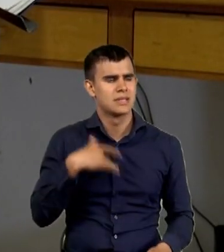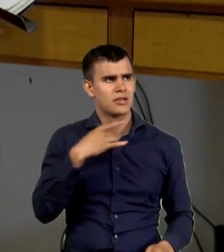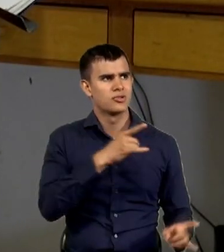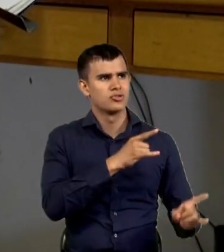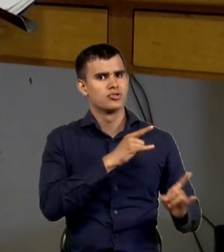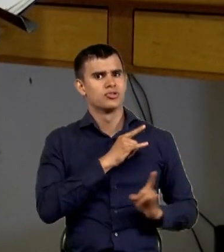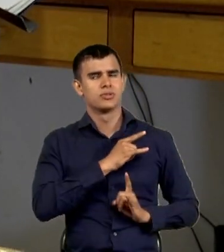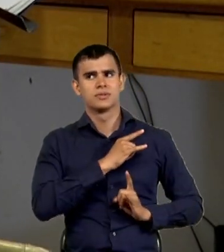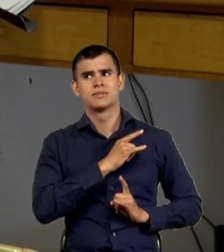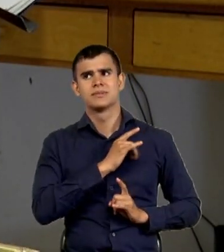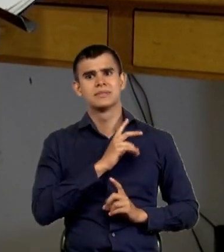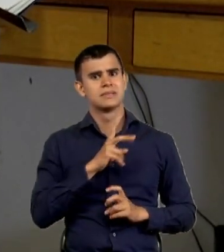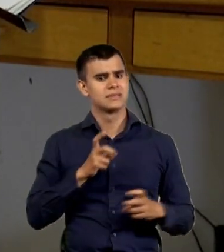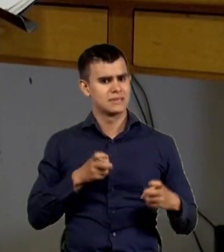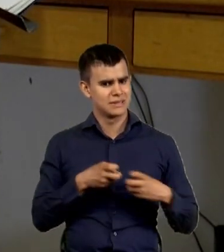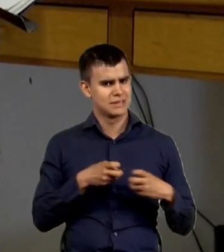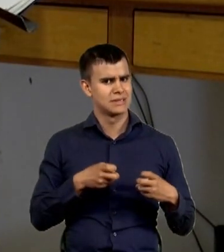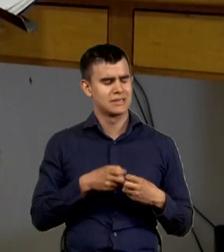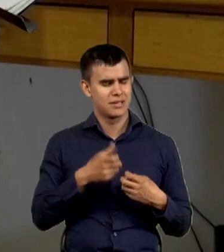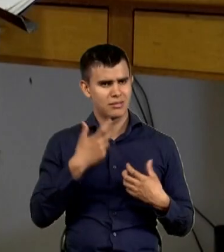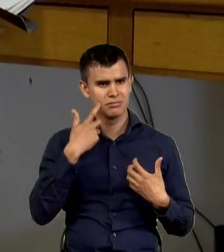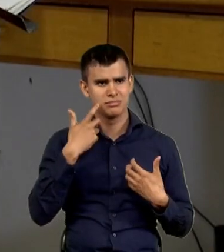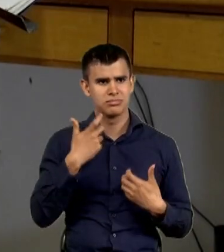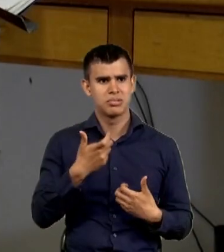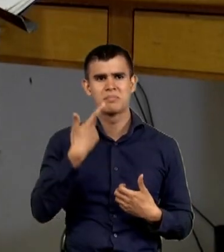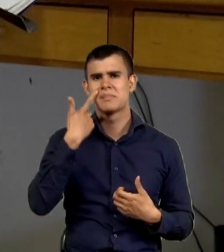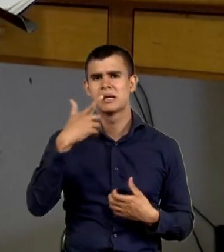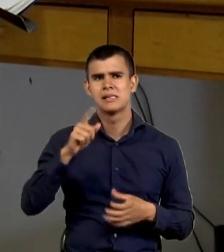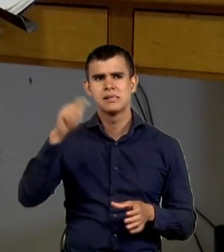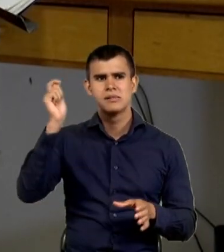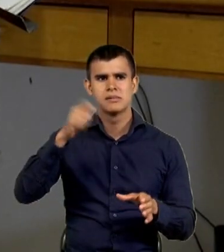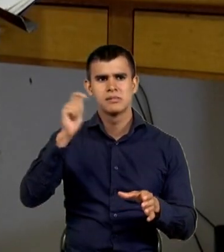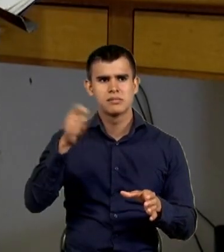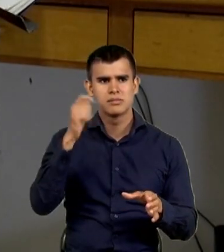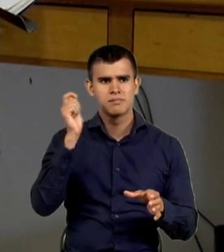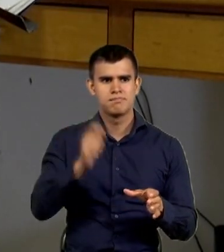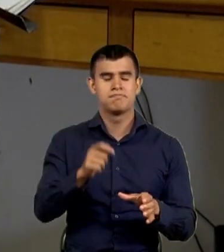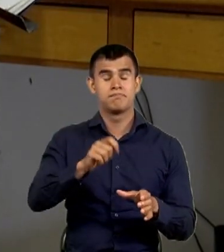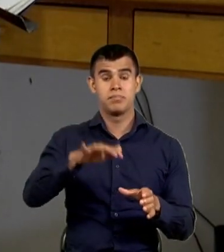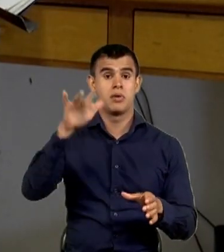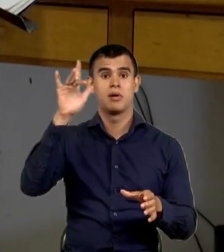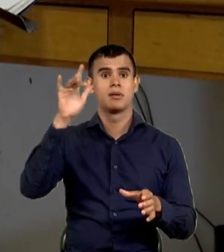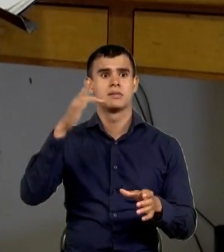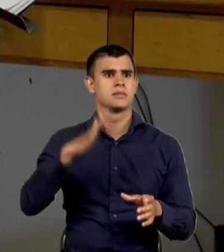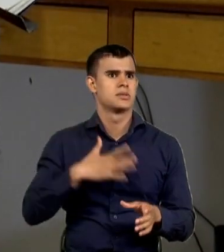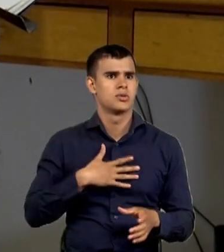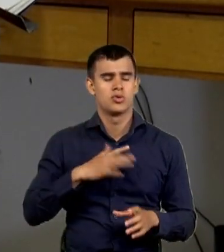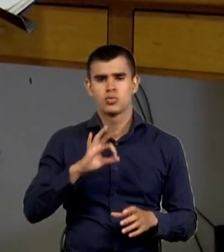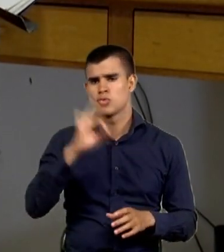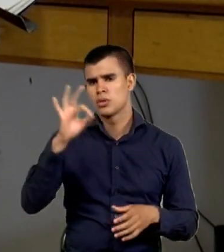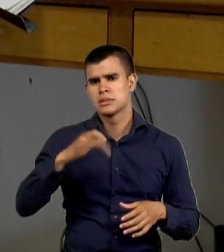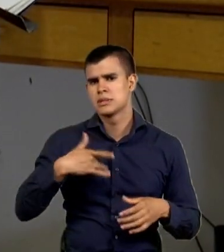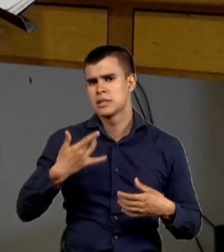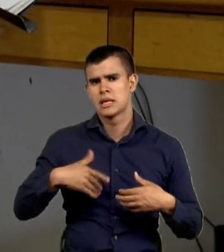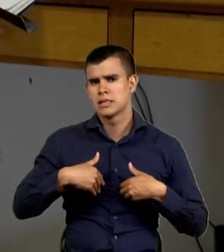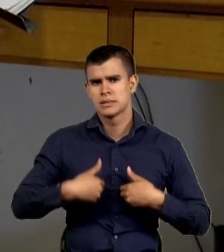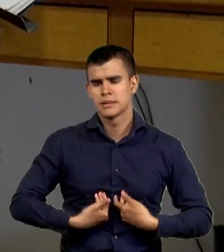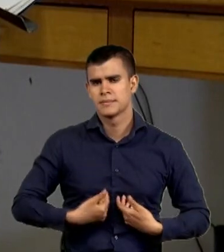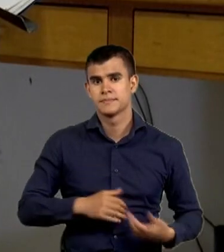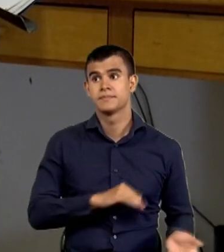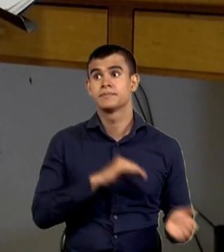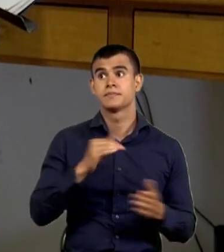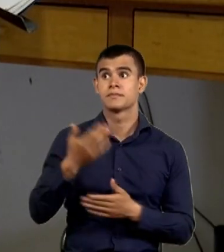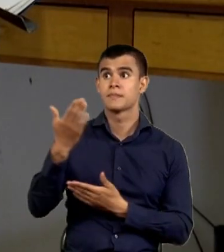emocionalmente fuerte. Muy fuerte, siempre es algo, el público lo siente, o No, la energía es algo mágico. Yo defiendo eso